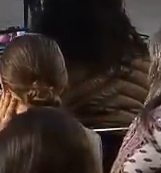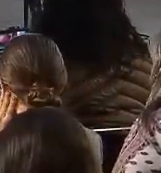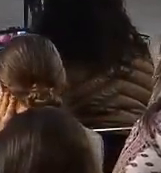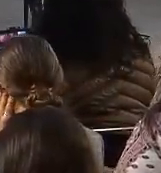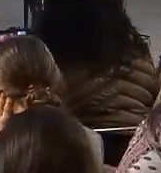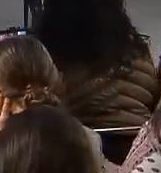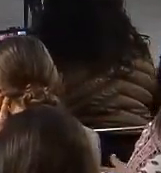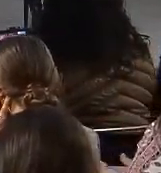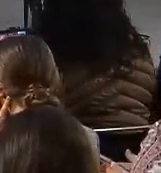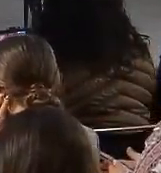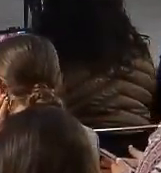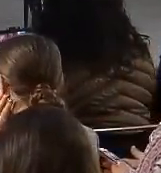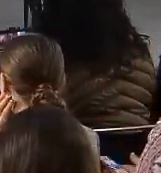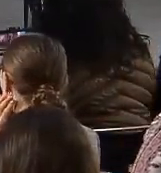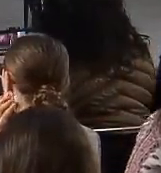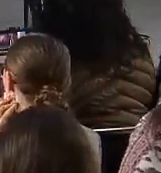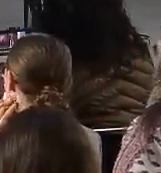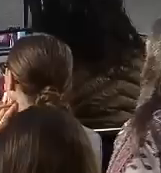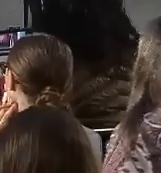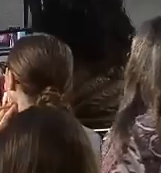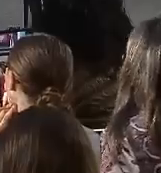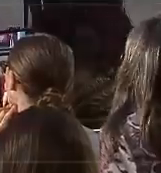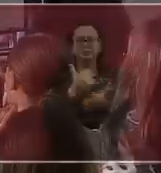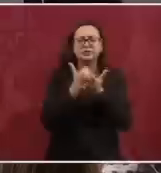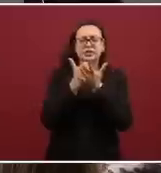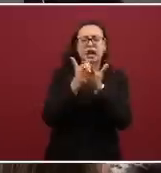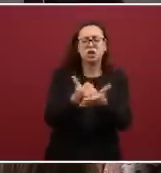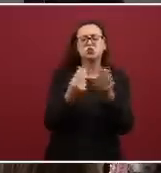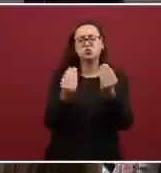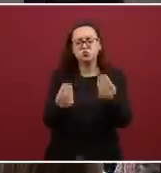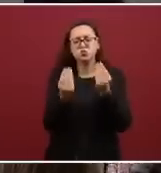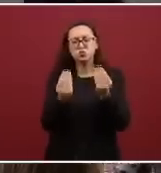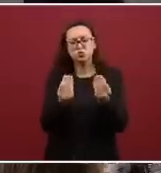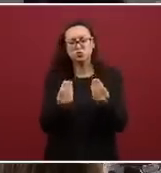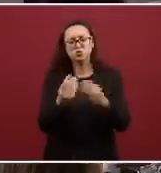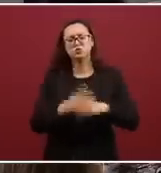entonces sí y ayudó mucho